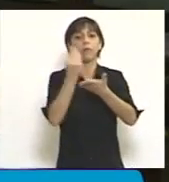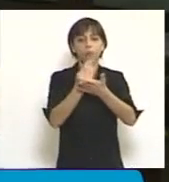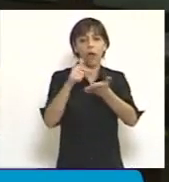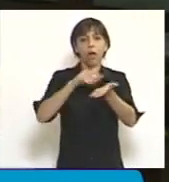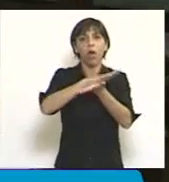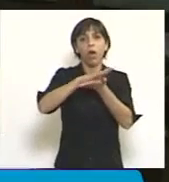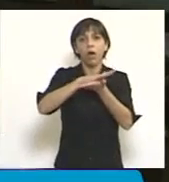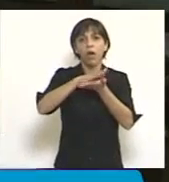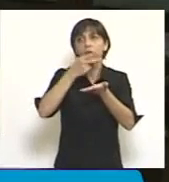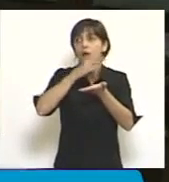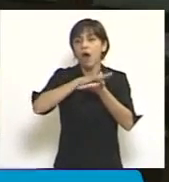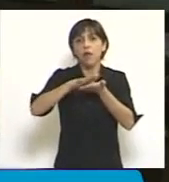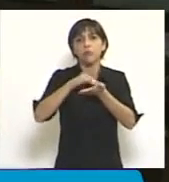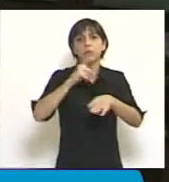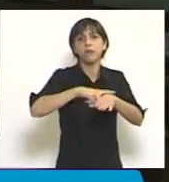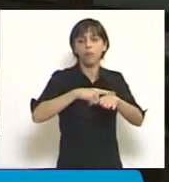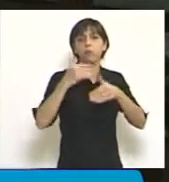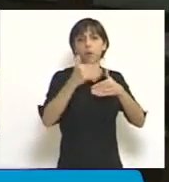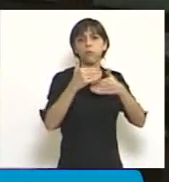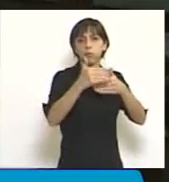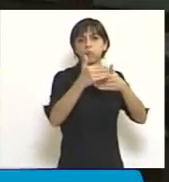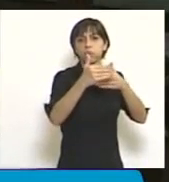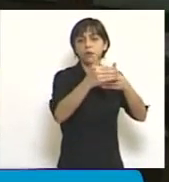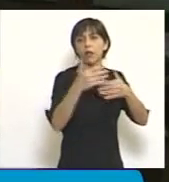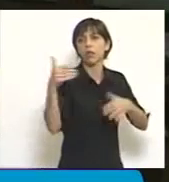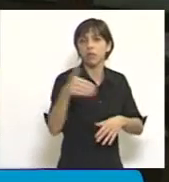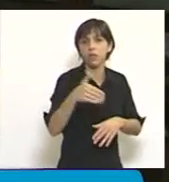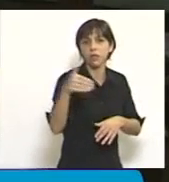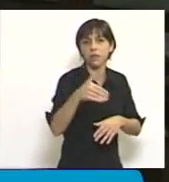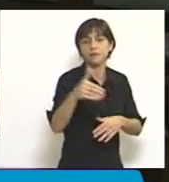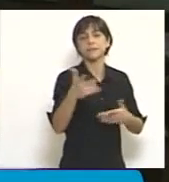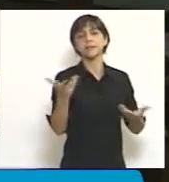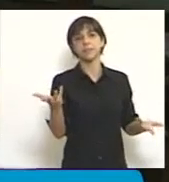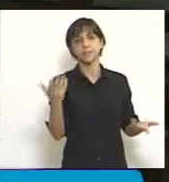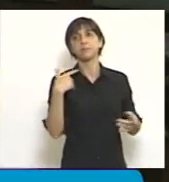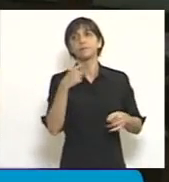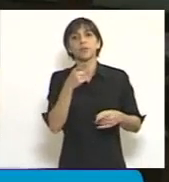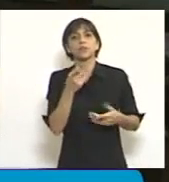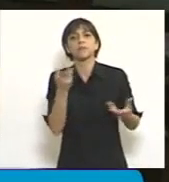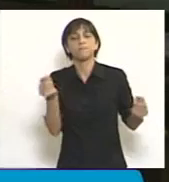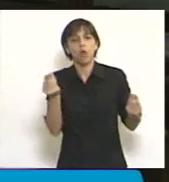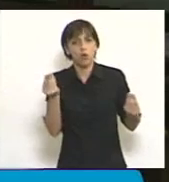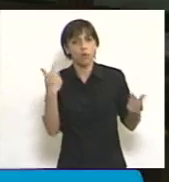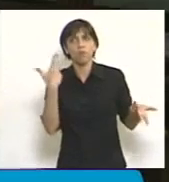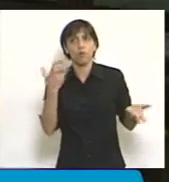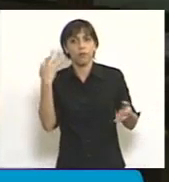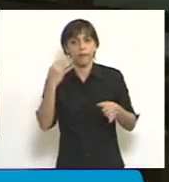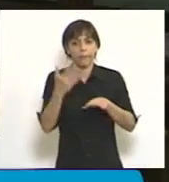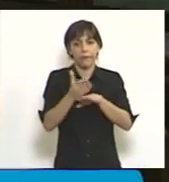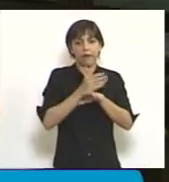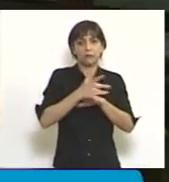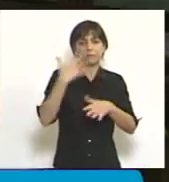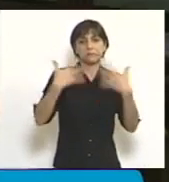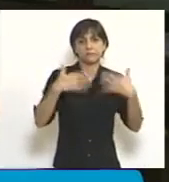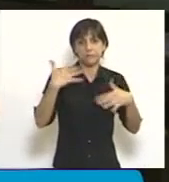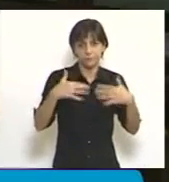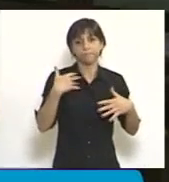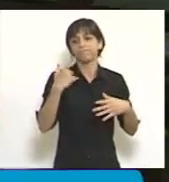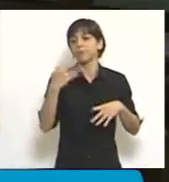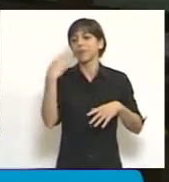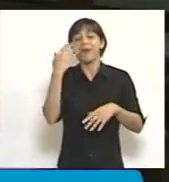la enorme morosidad del Consejo de la Magistratura para proponer candidatos a cubrir las vacantes